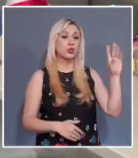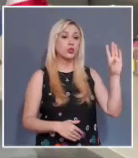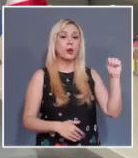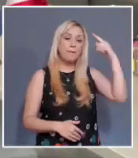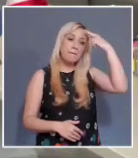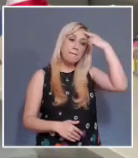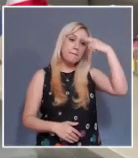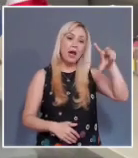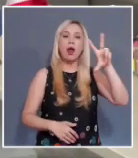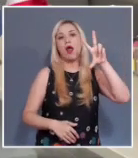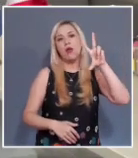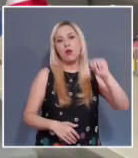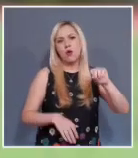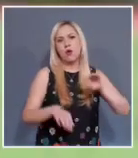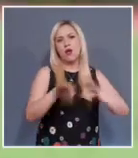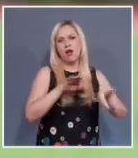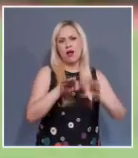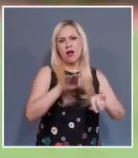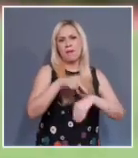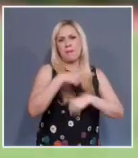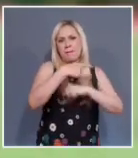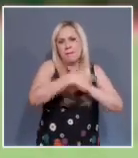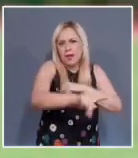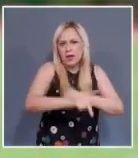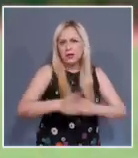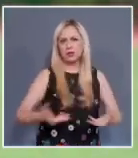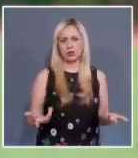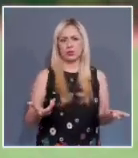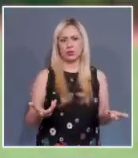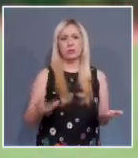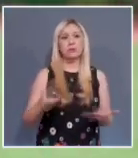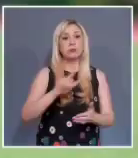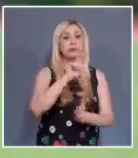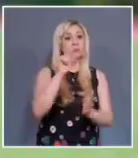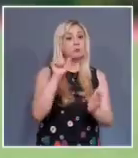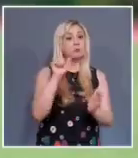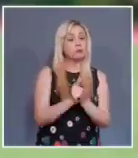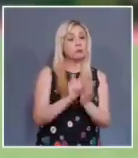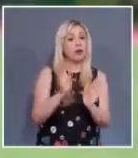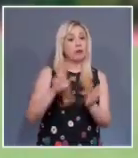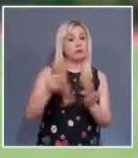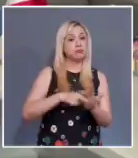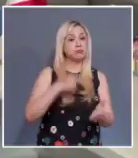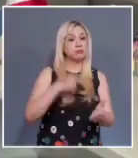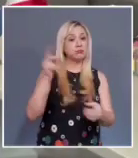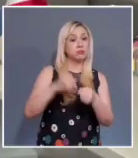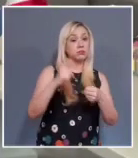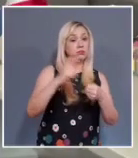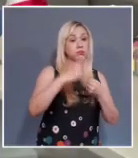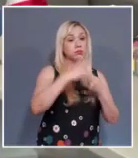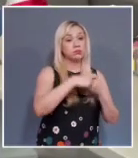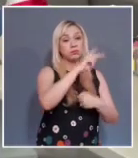han adoptado una legislación para prohibirlo o establecer severas restricciones.